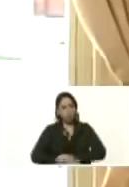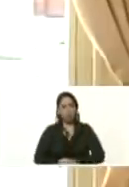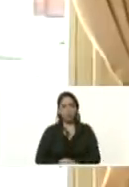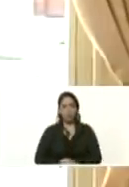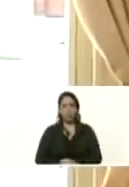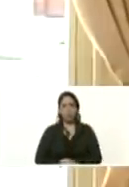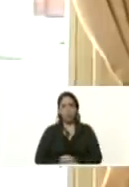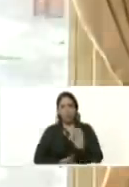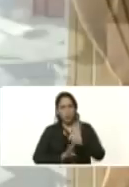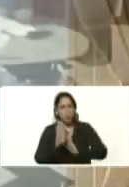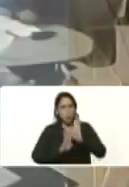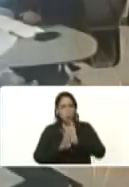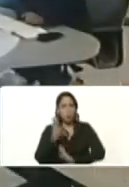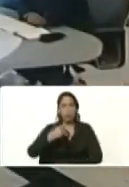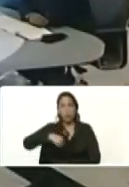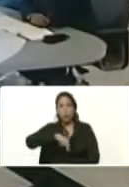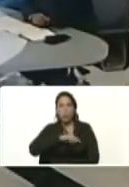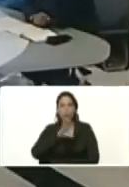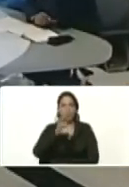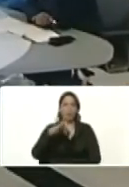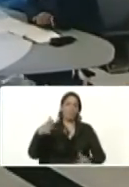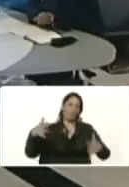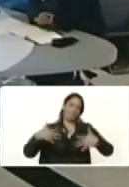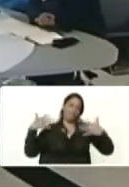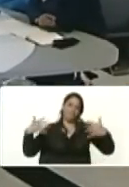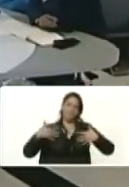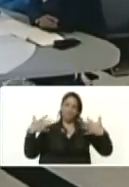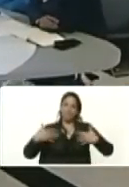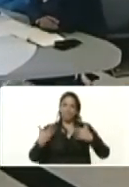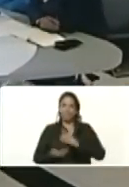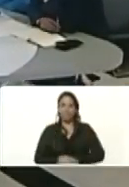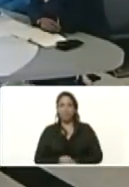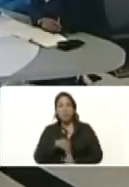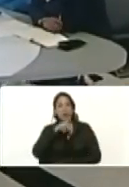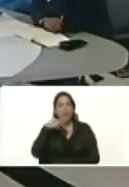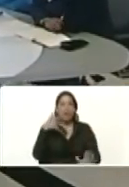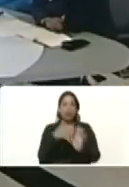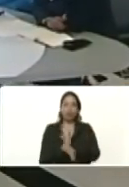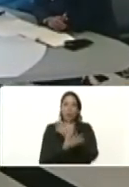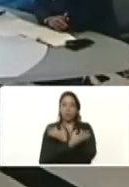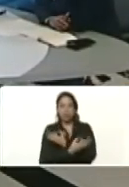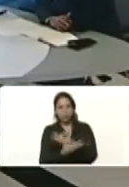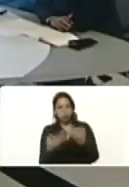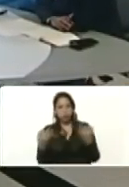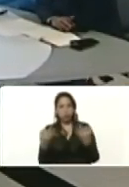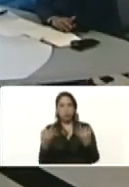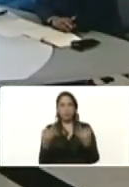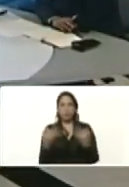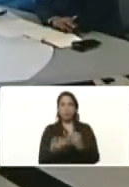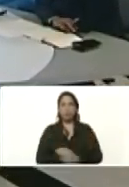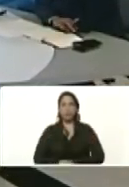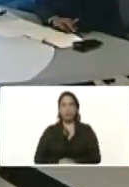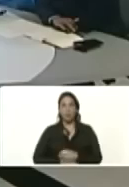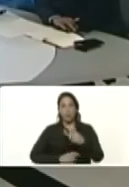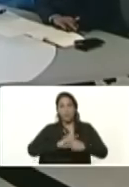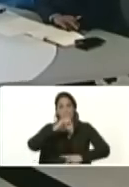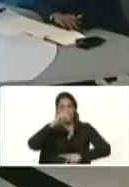acrecentado por nuestra patria alegría a hablar del éxito del plan